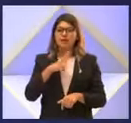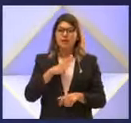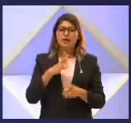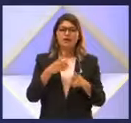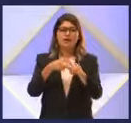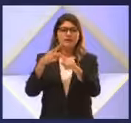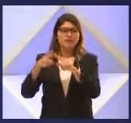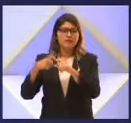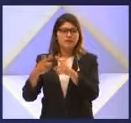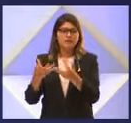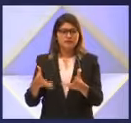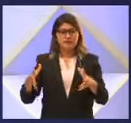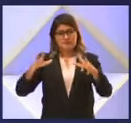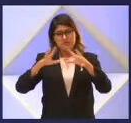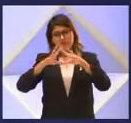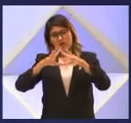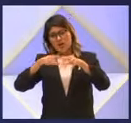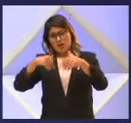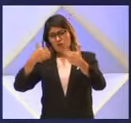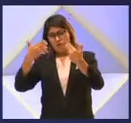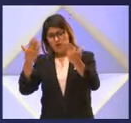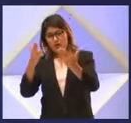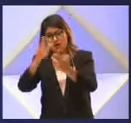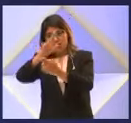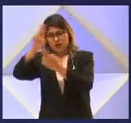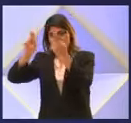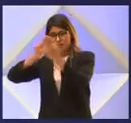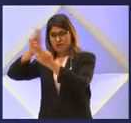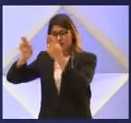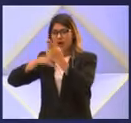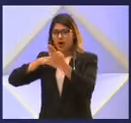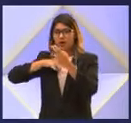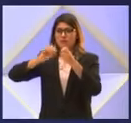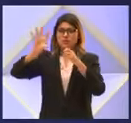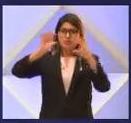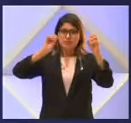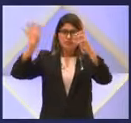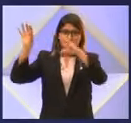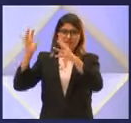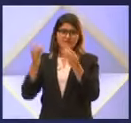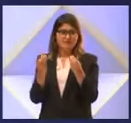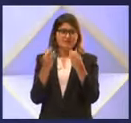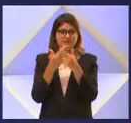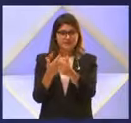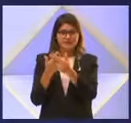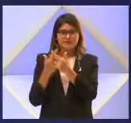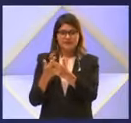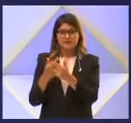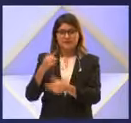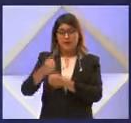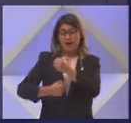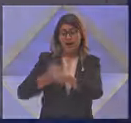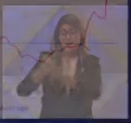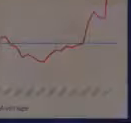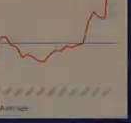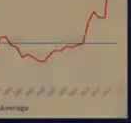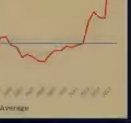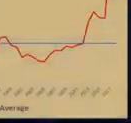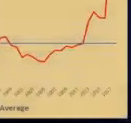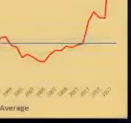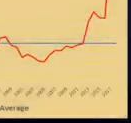en el espacio ha crecido de manera significativa a lo largo de los últimos años más o menos se mantuvo